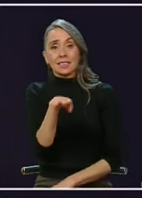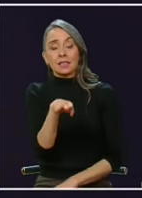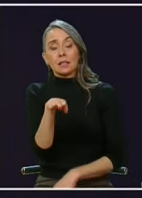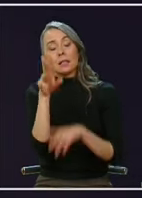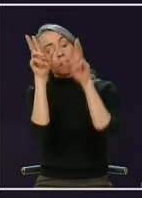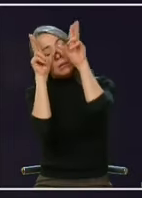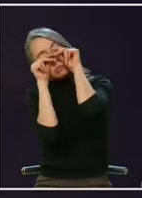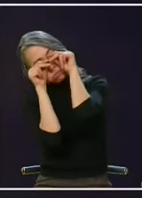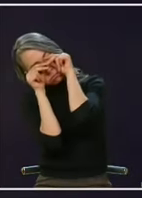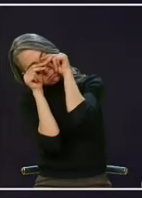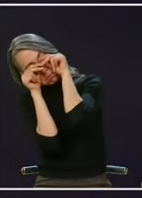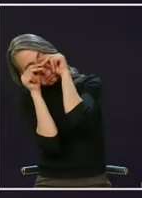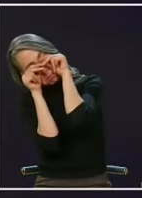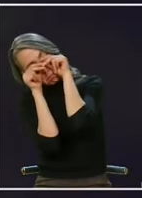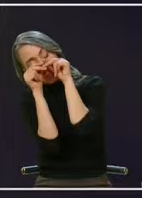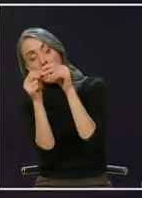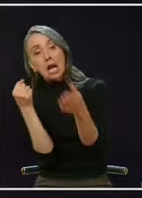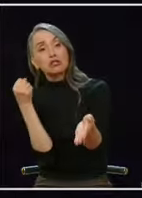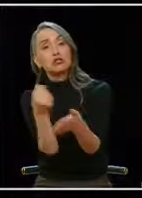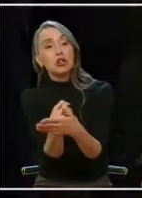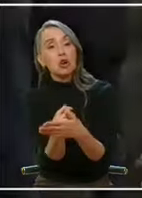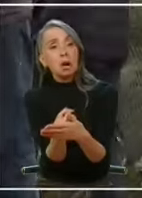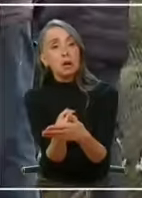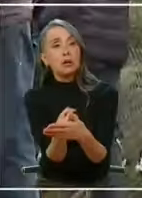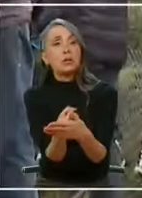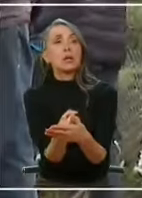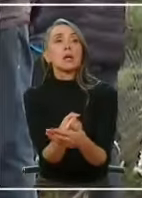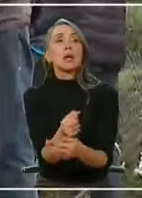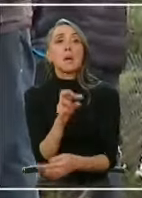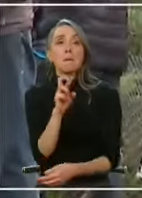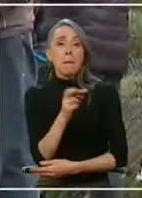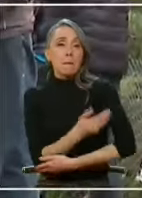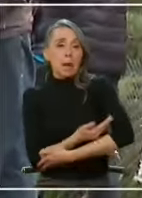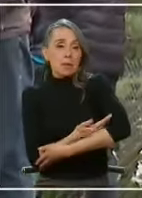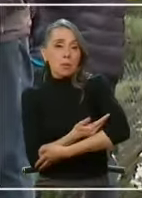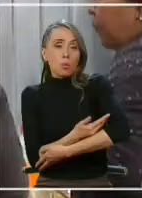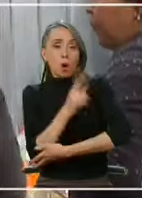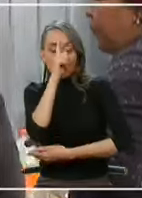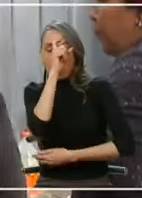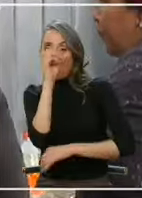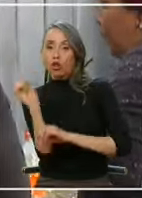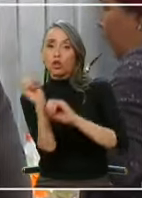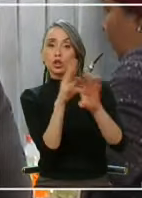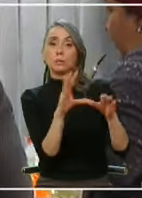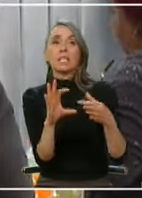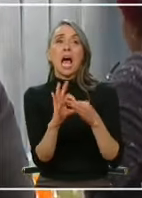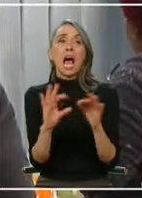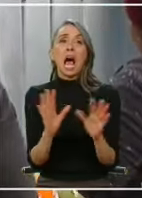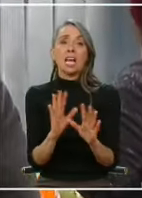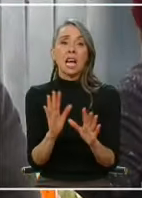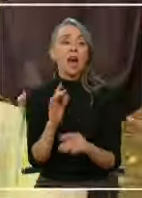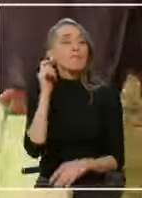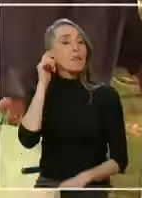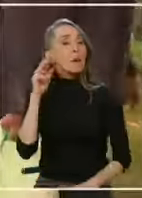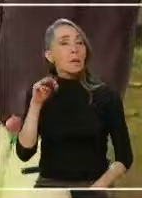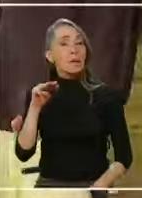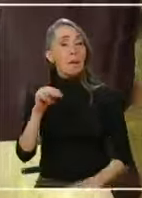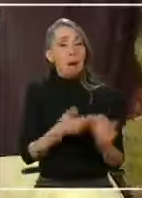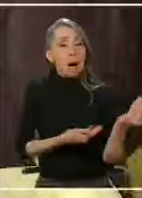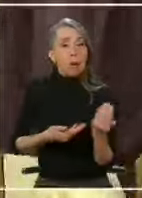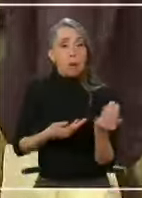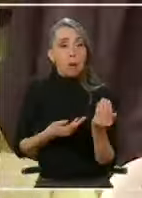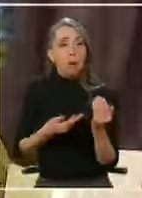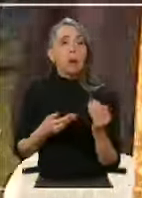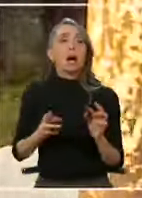quedó dormido en el lugar. Un choque que mantiene al padre de la lactante hospitalizado en estado grave. La madre, en tanto,